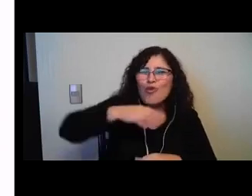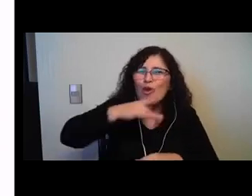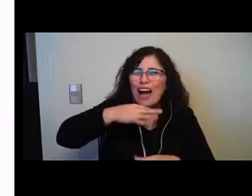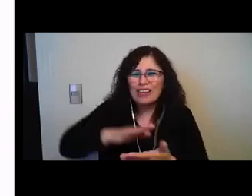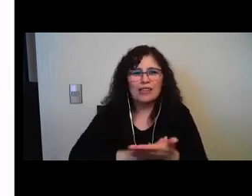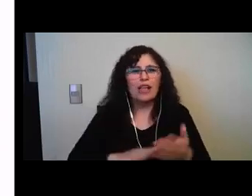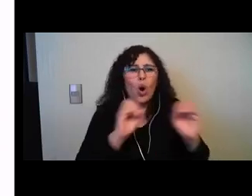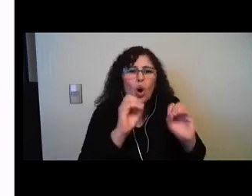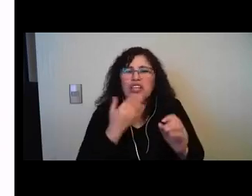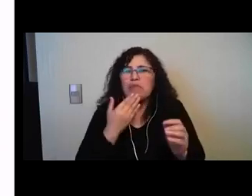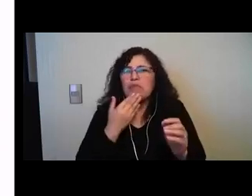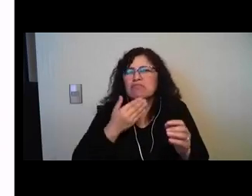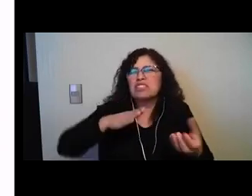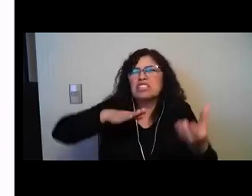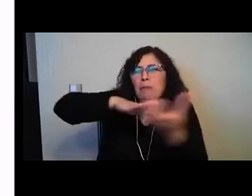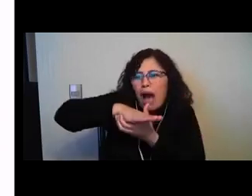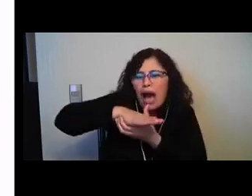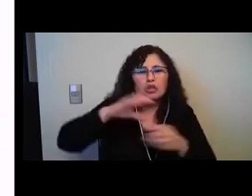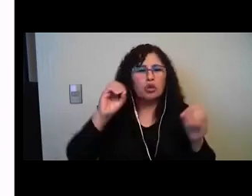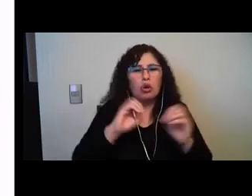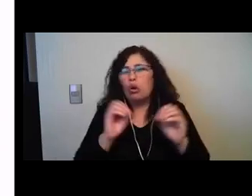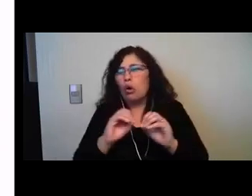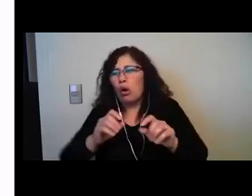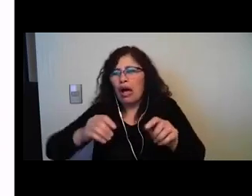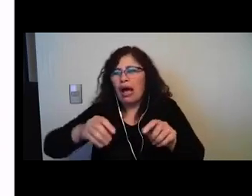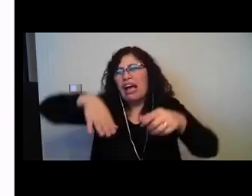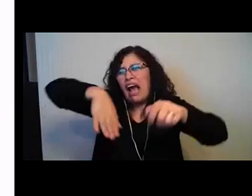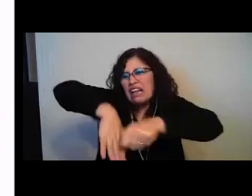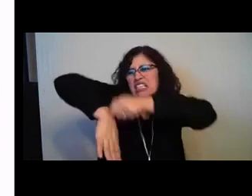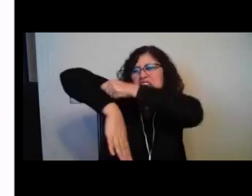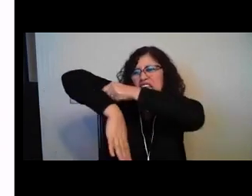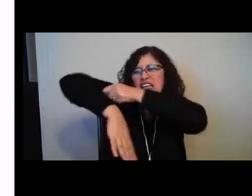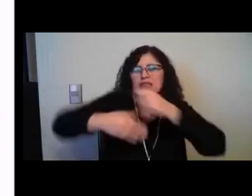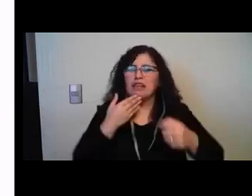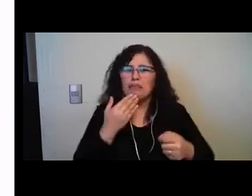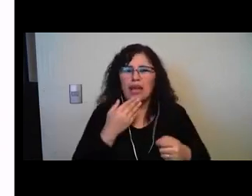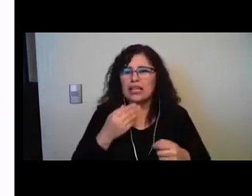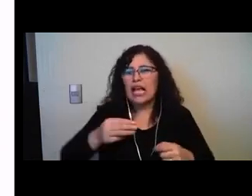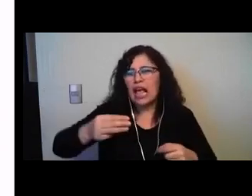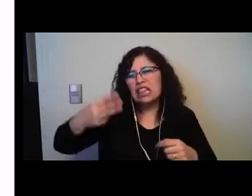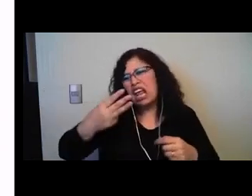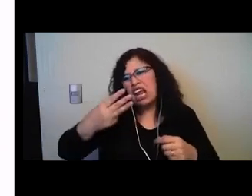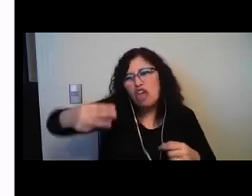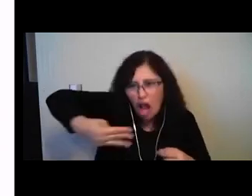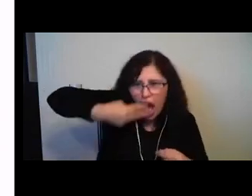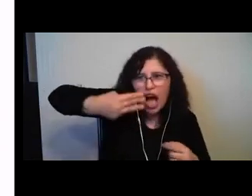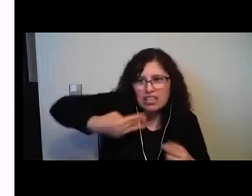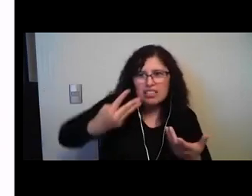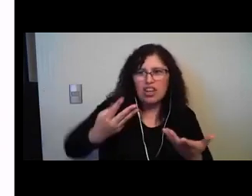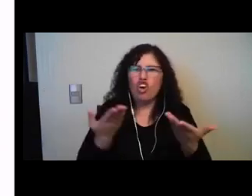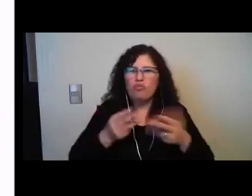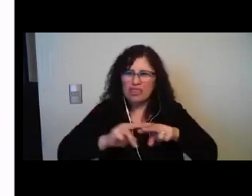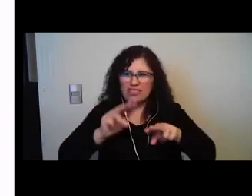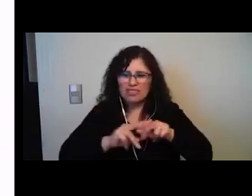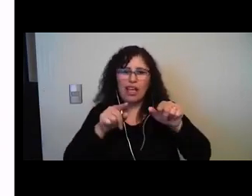los calcetines, para poder colocarse un pantalón, para poder tomar un tenedor y llevárselo a la boca, ¿ya? En general,